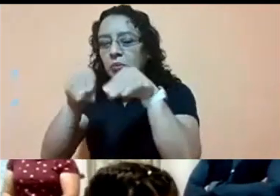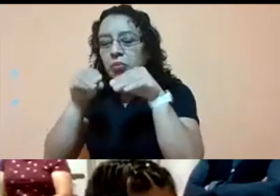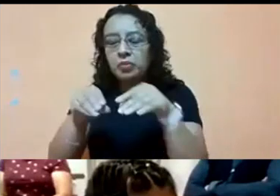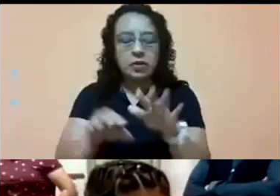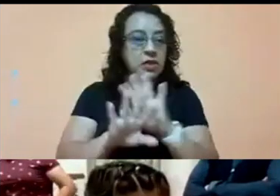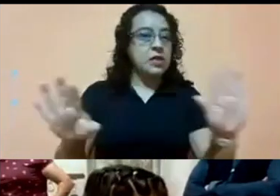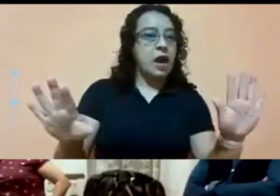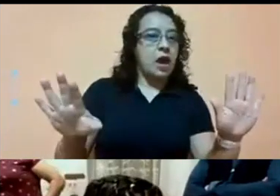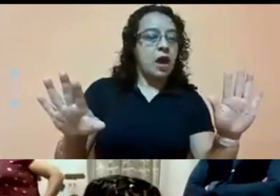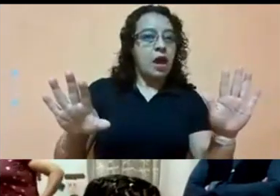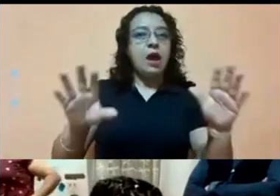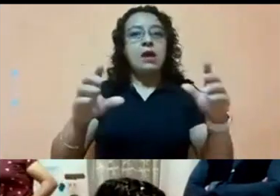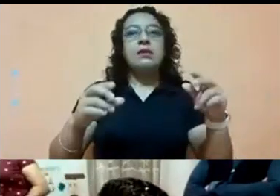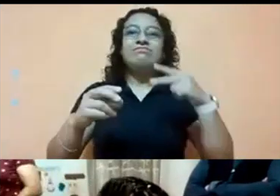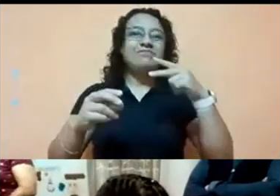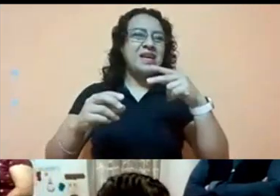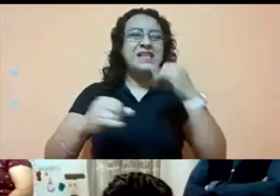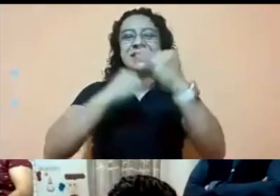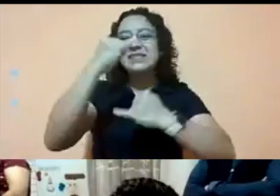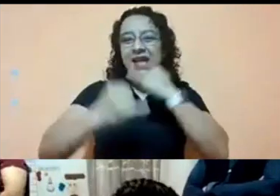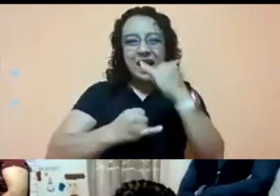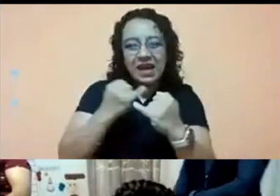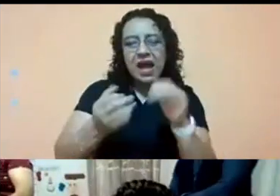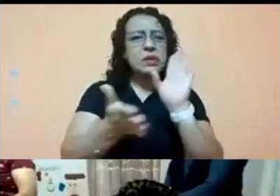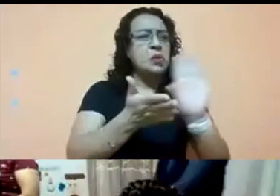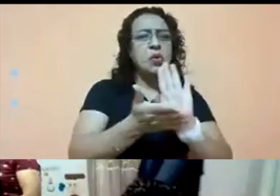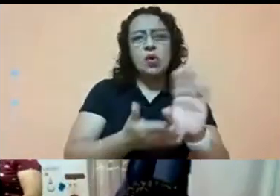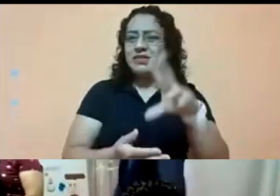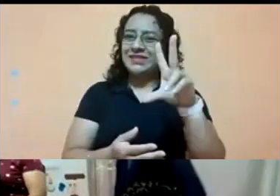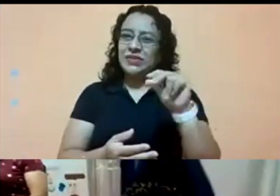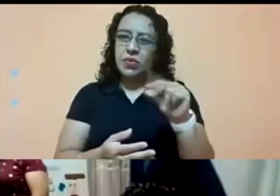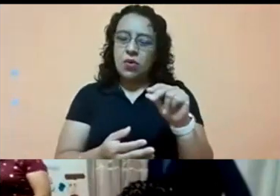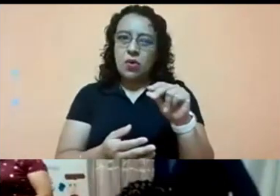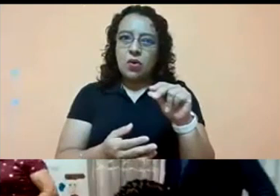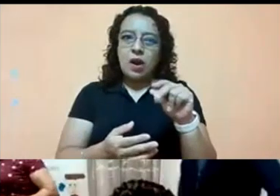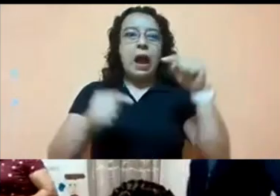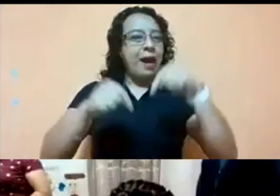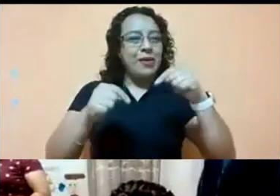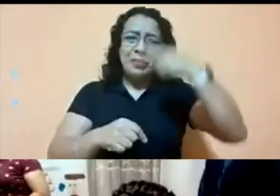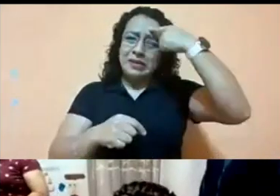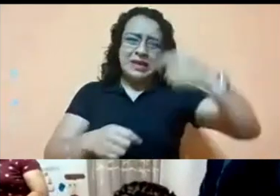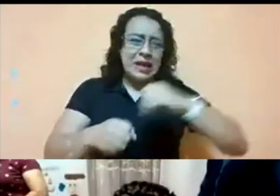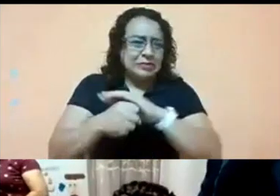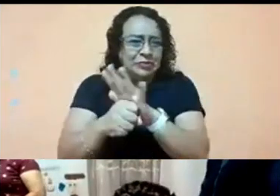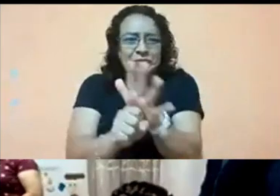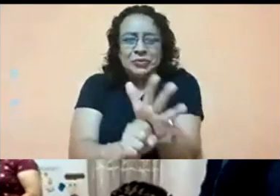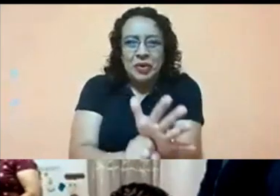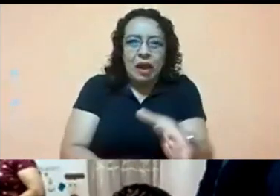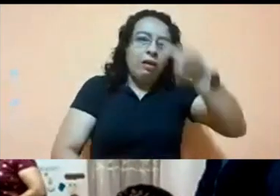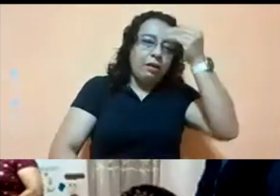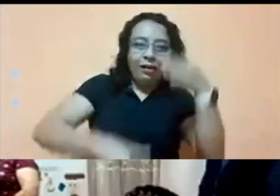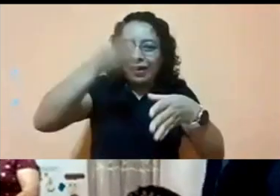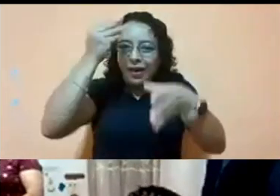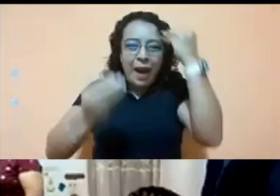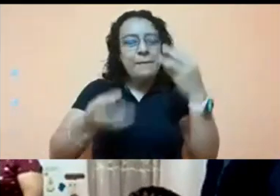plataformas, programas y las diferentes TICs que hoy en día nos inundaron con la pandemia del COVID-19, sino